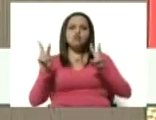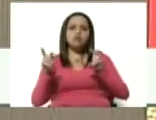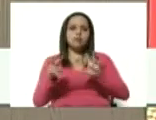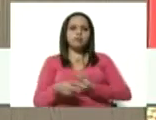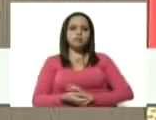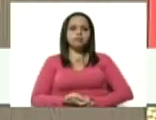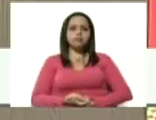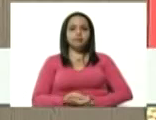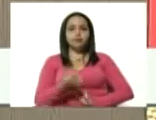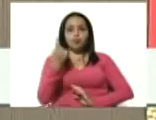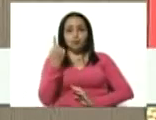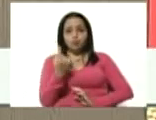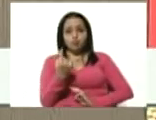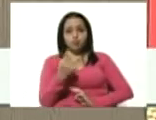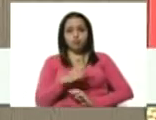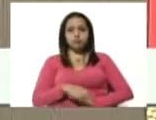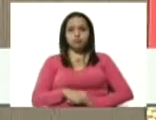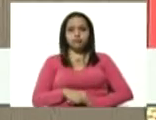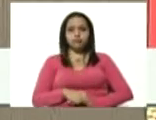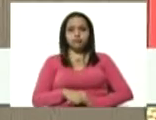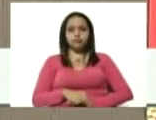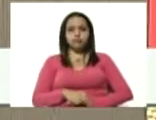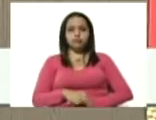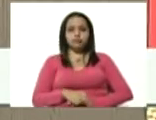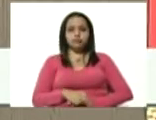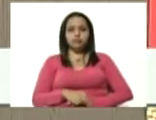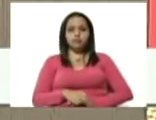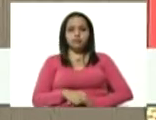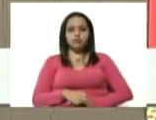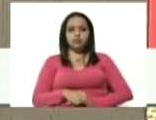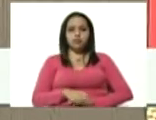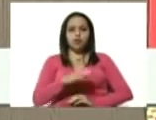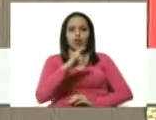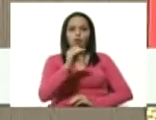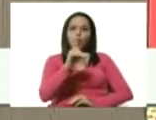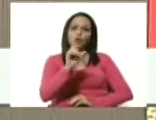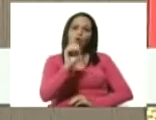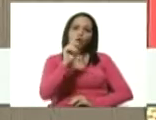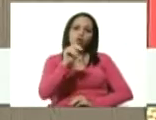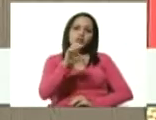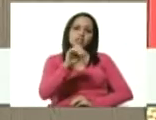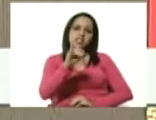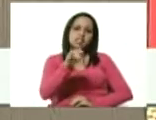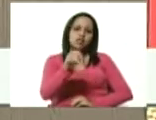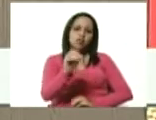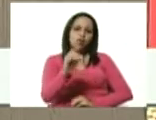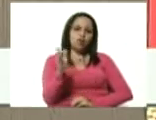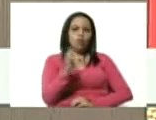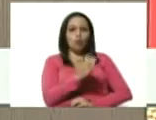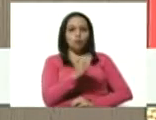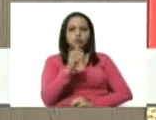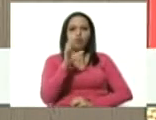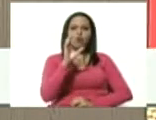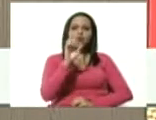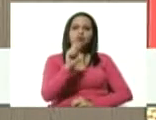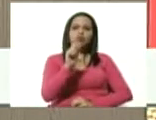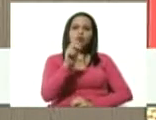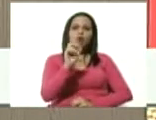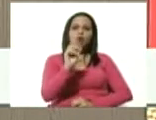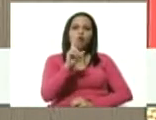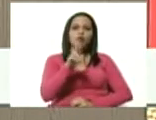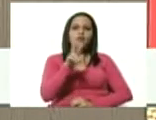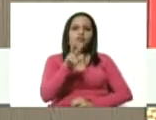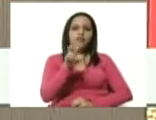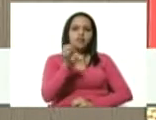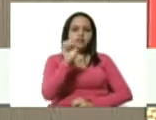registrados, 1 en Coloncito y 1 en el municipio Torbes. Luego en el centro, en el